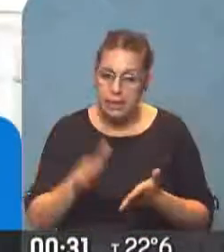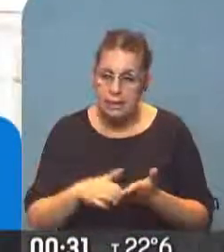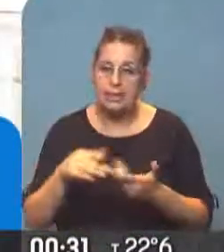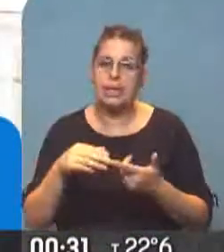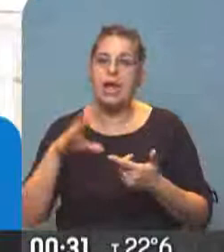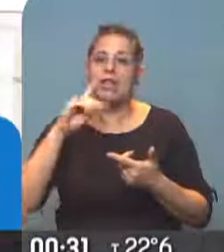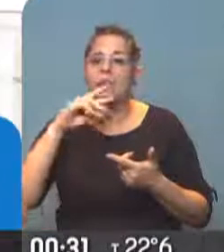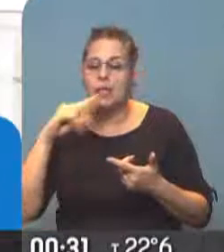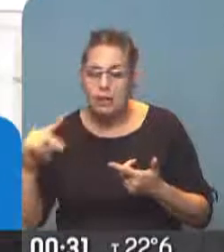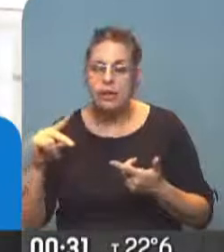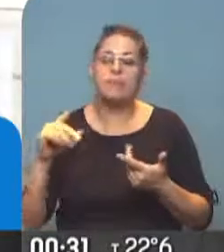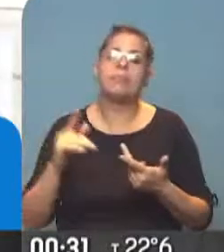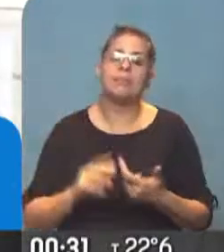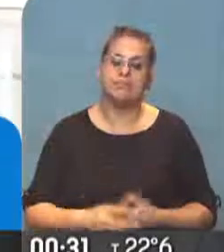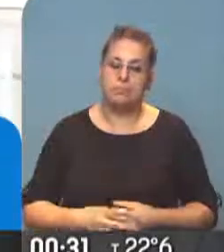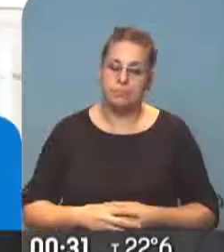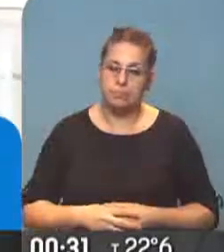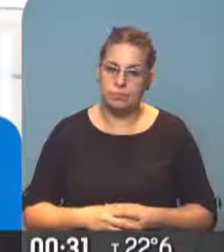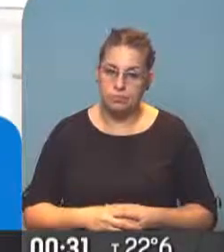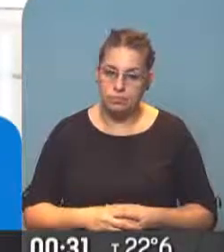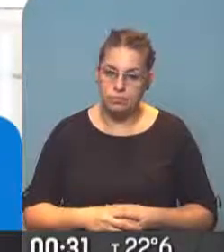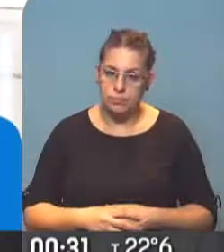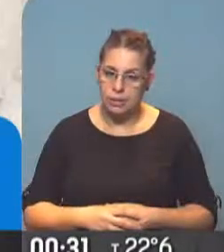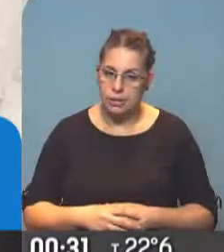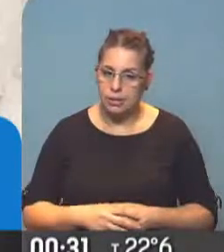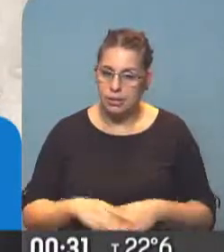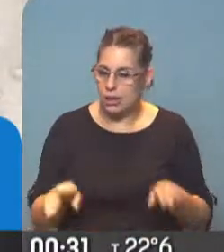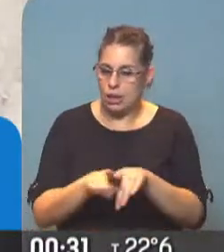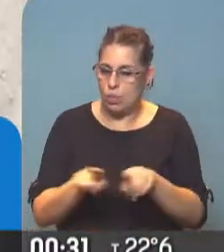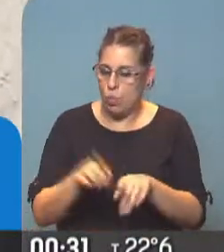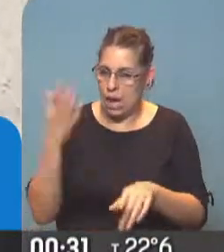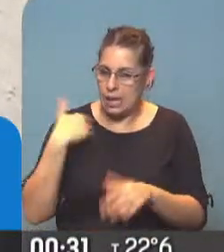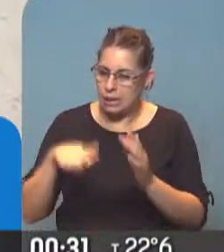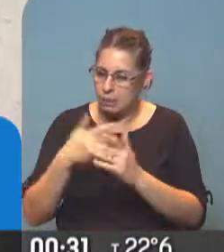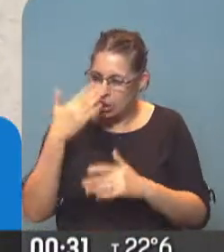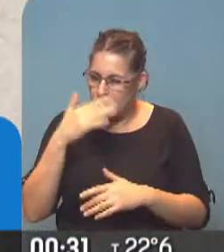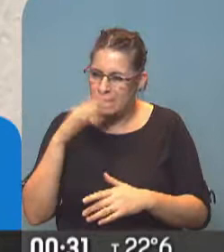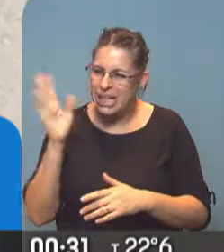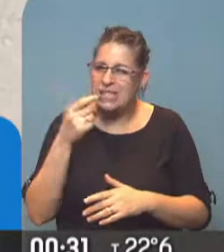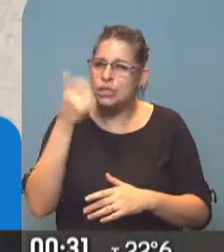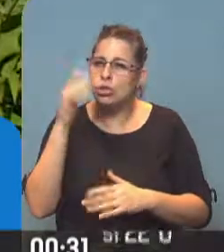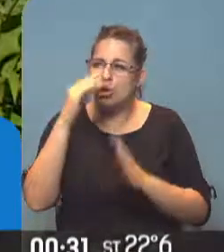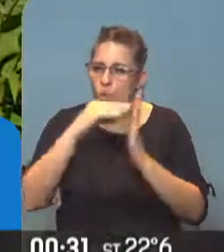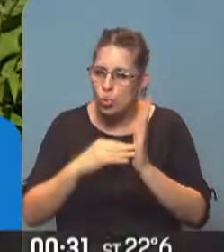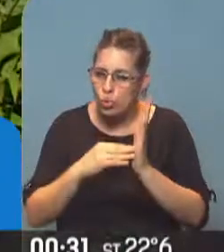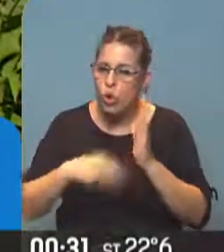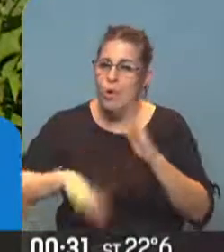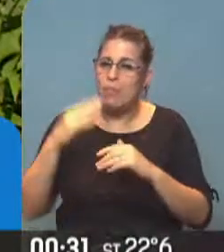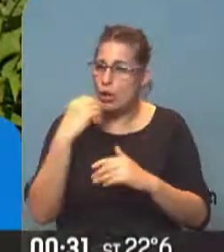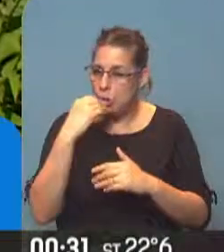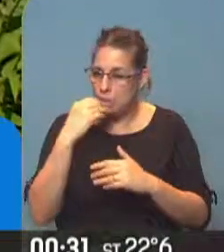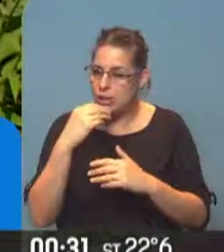DVD y demás que no ha levantado, pero después casi todos los rubros levantaron, mucho más gastronomía